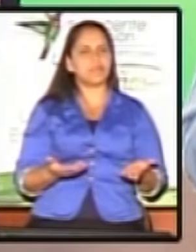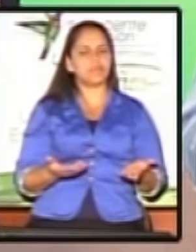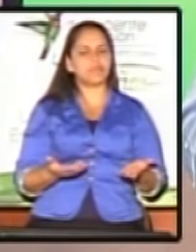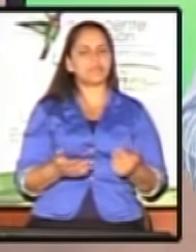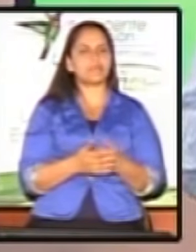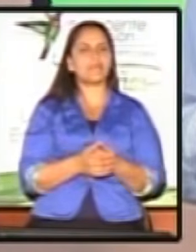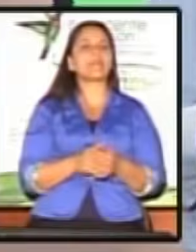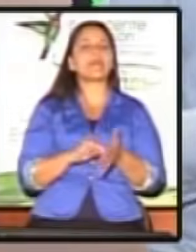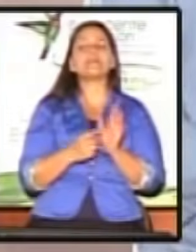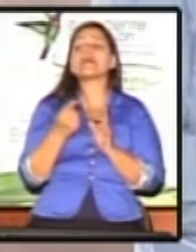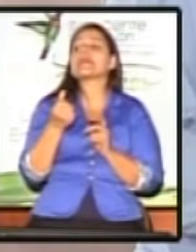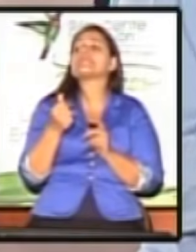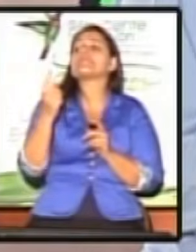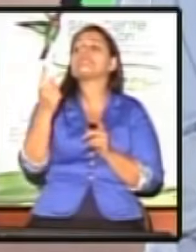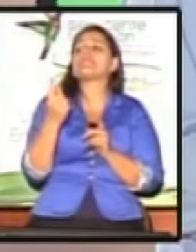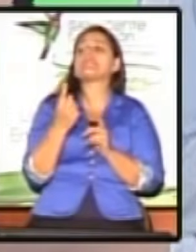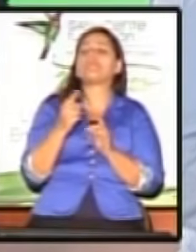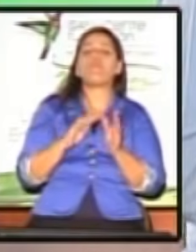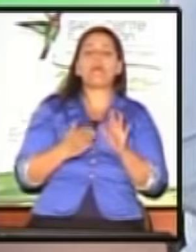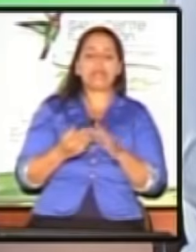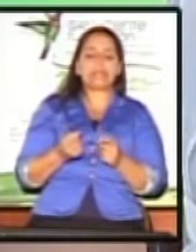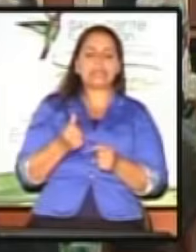vera del camino.